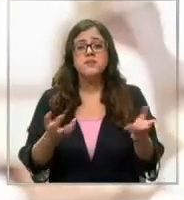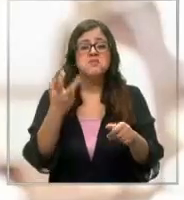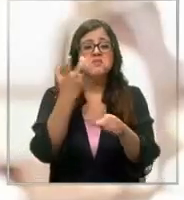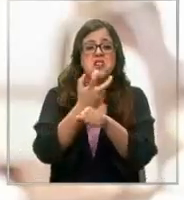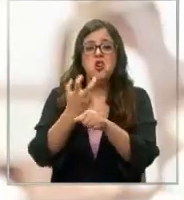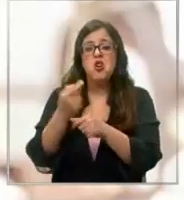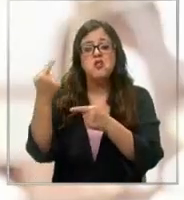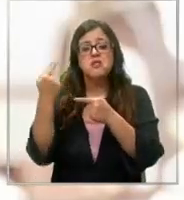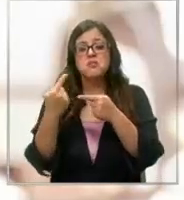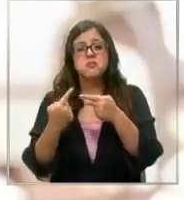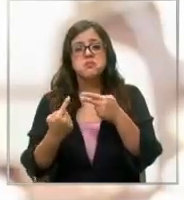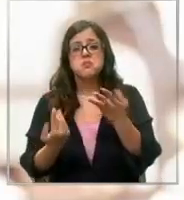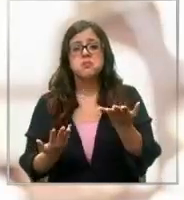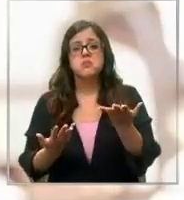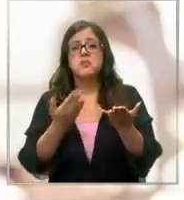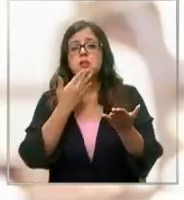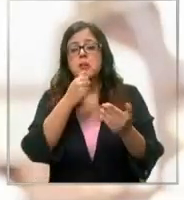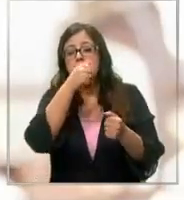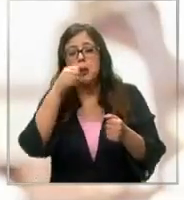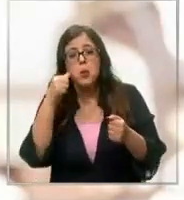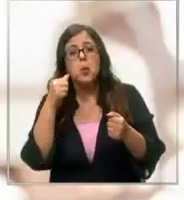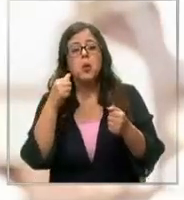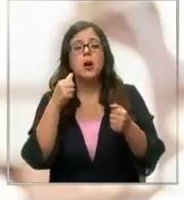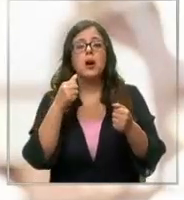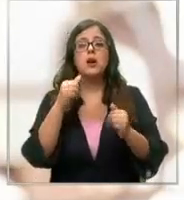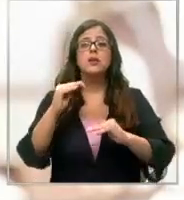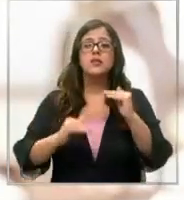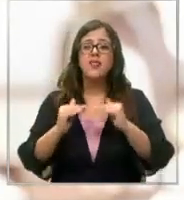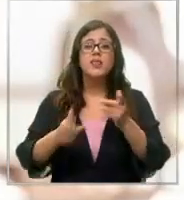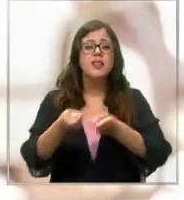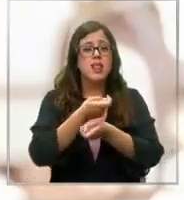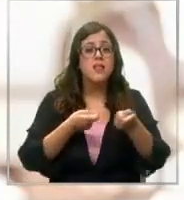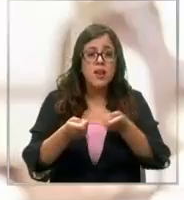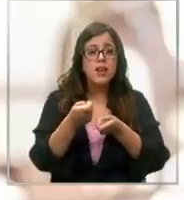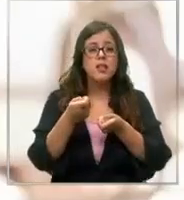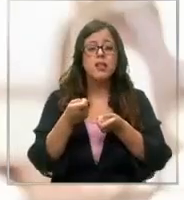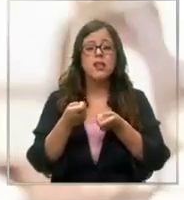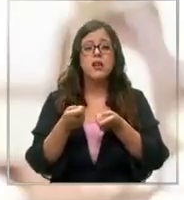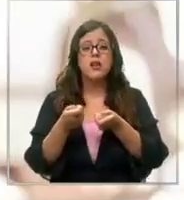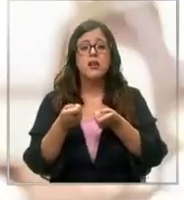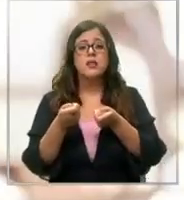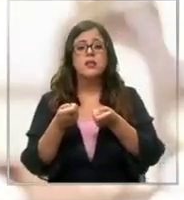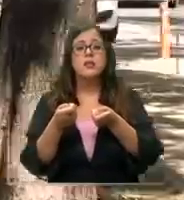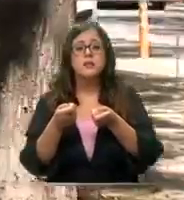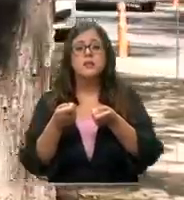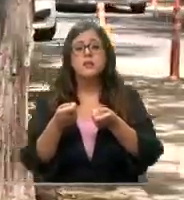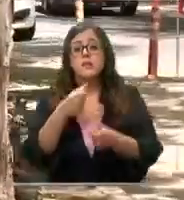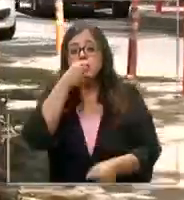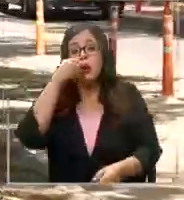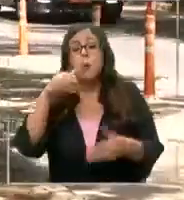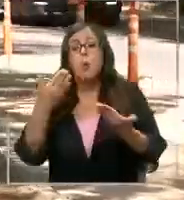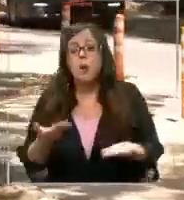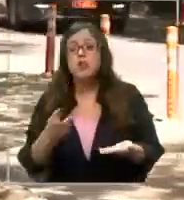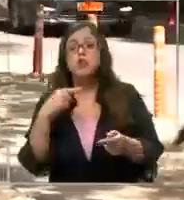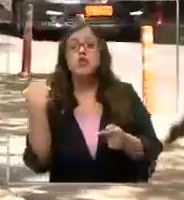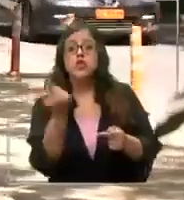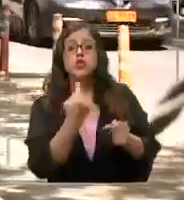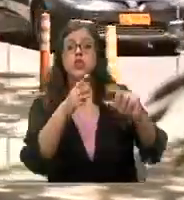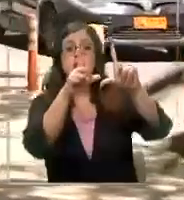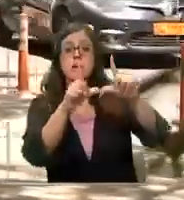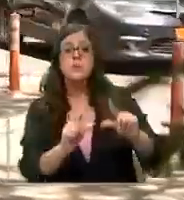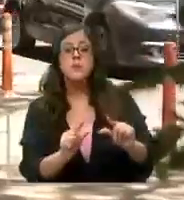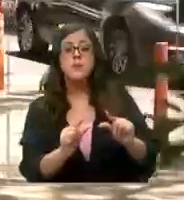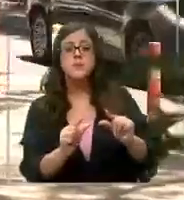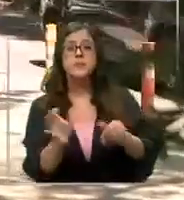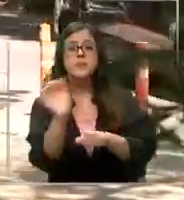robo y de consumo, o a veces incluso de tráfico de sustancias ilegales. Por eso es que hemos ido reduciendo cada